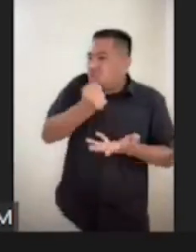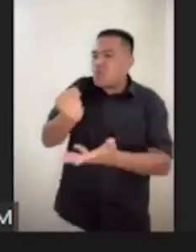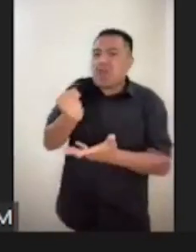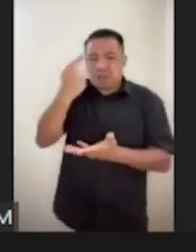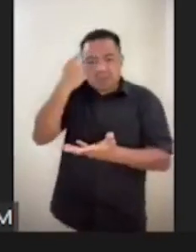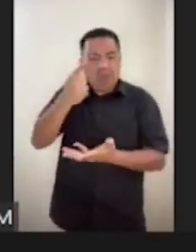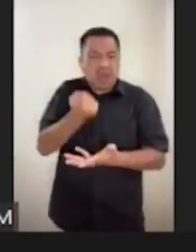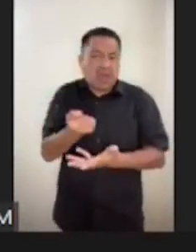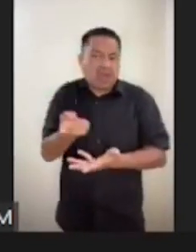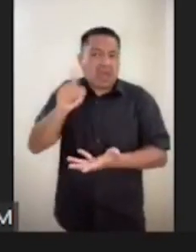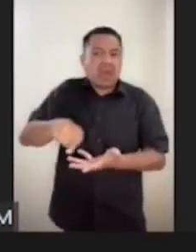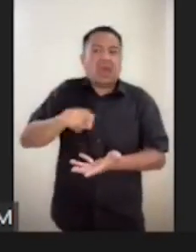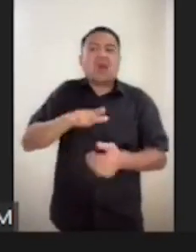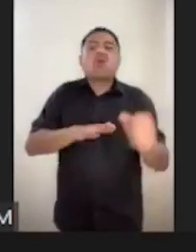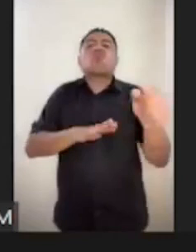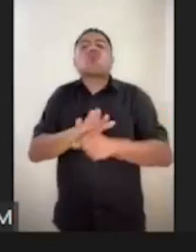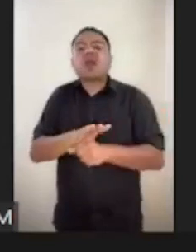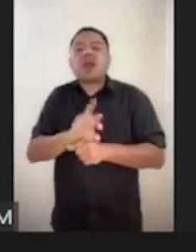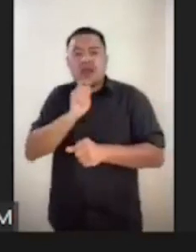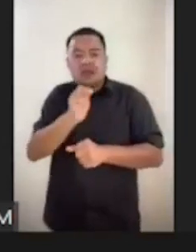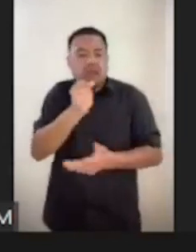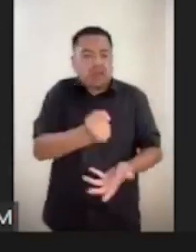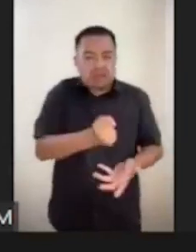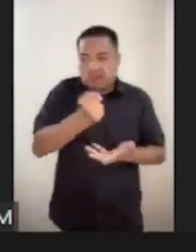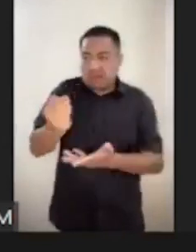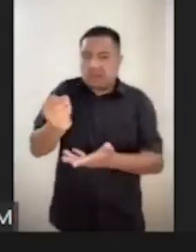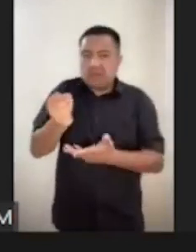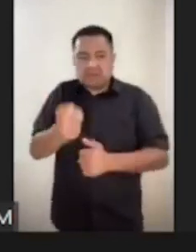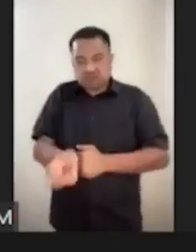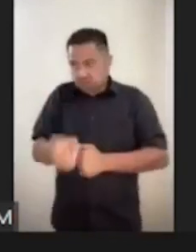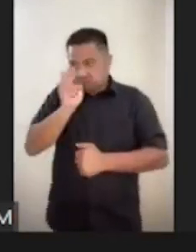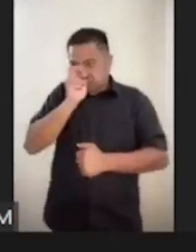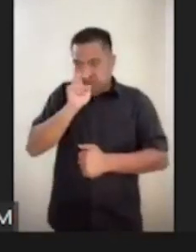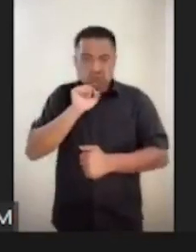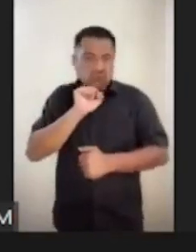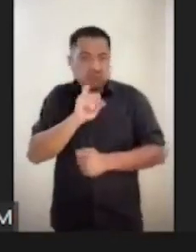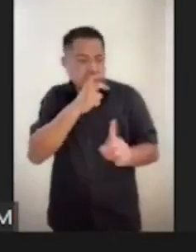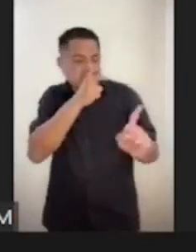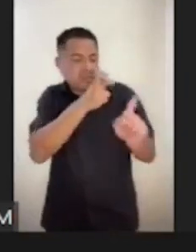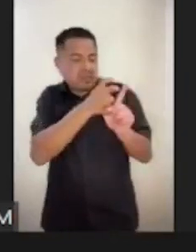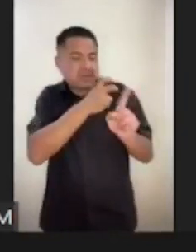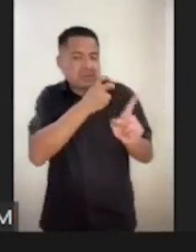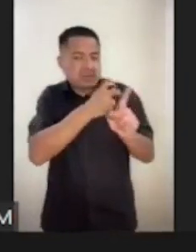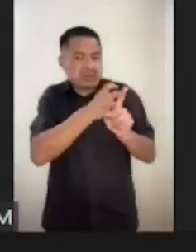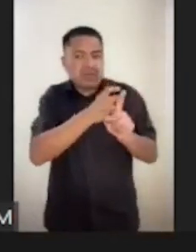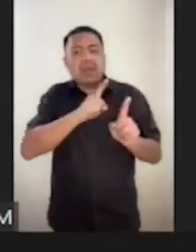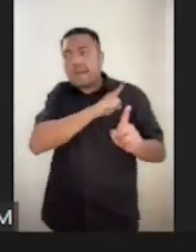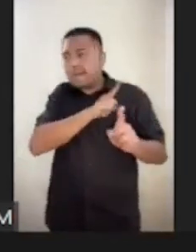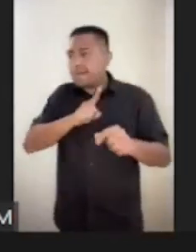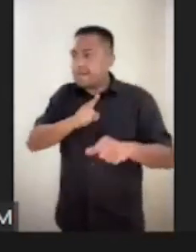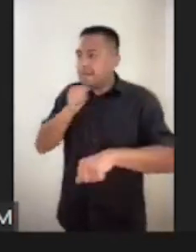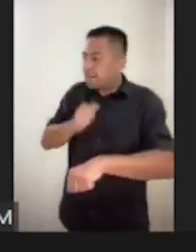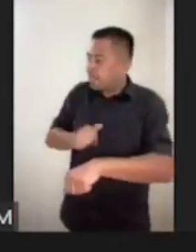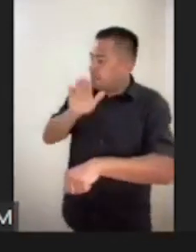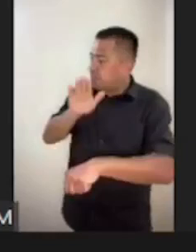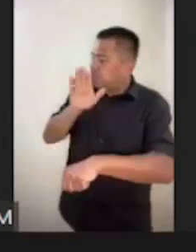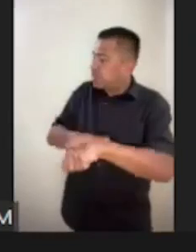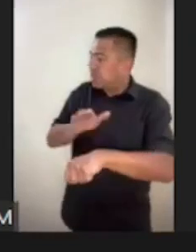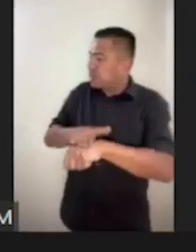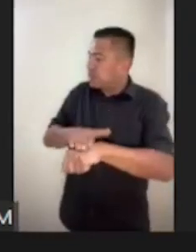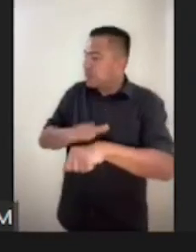la entrega de las remuneraciones reclamadas, en ese momento se debió advertir de oficio una